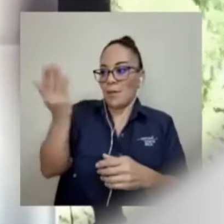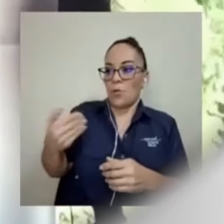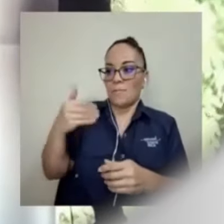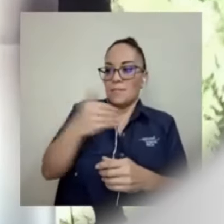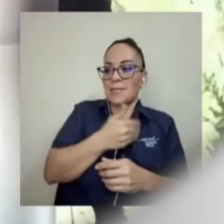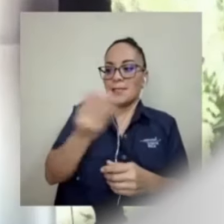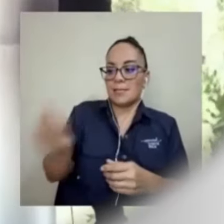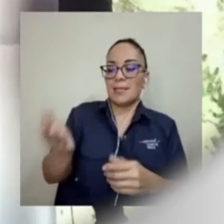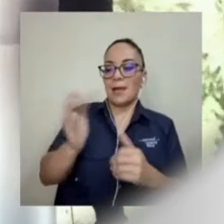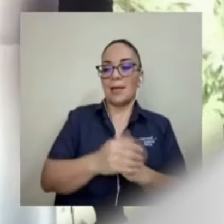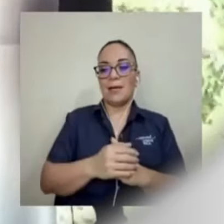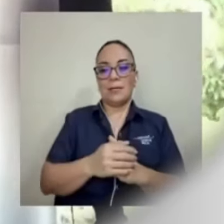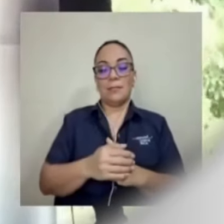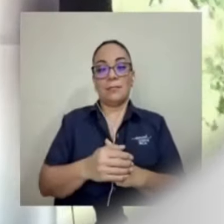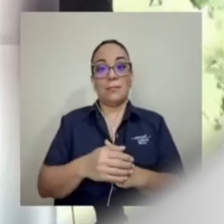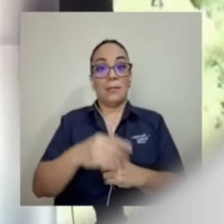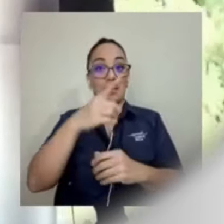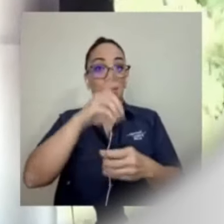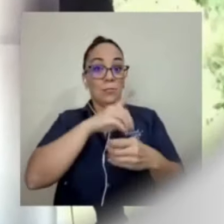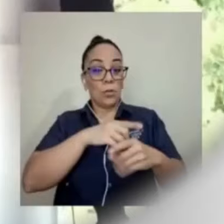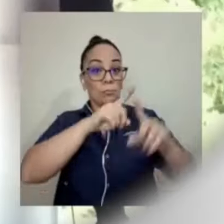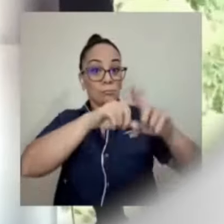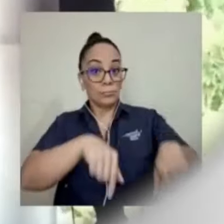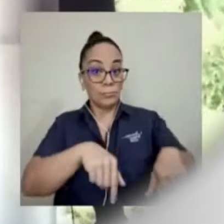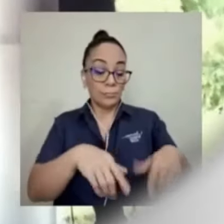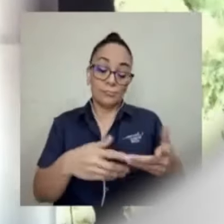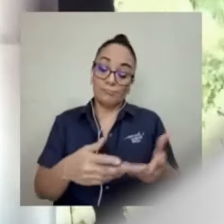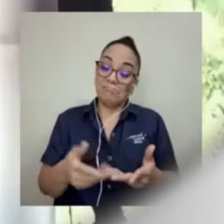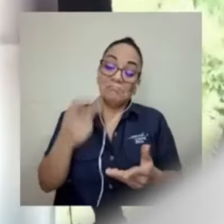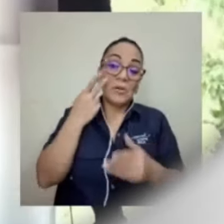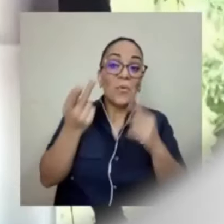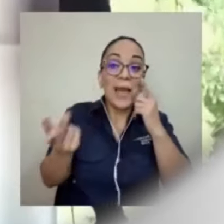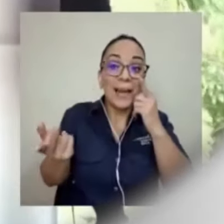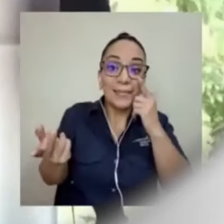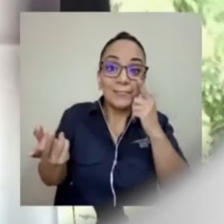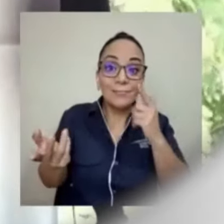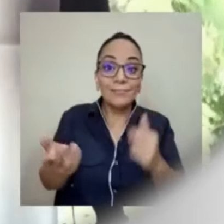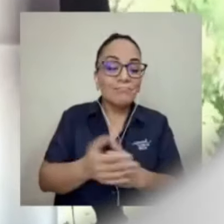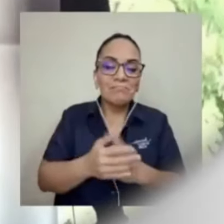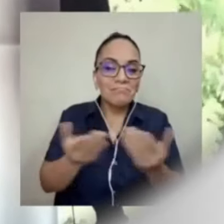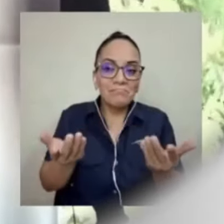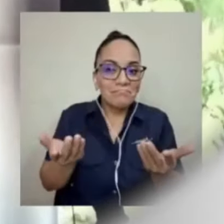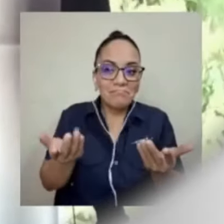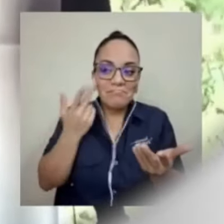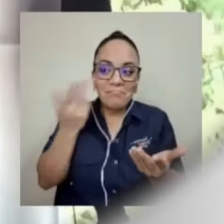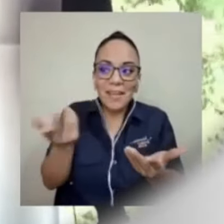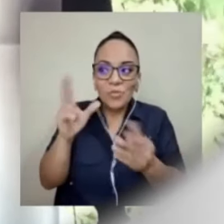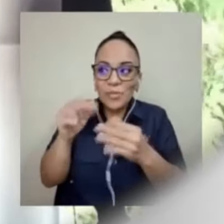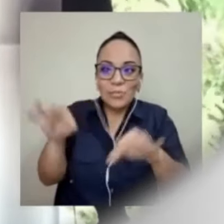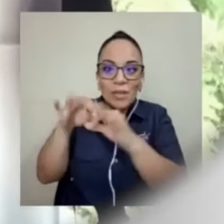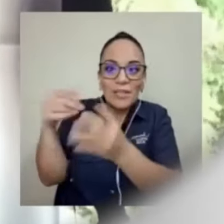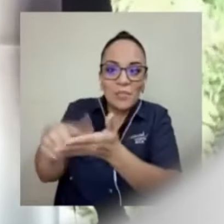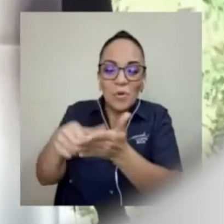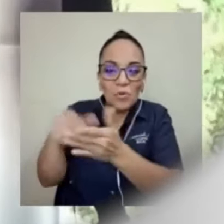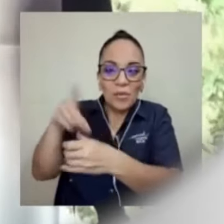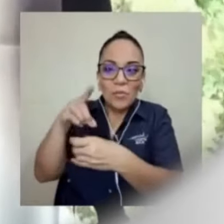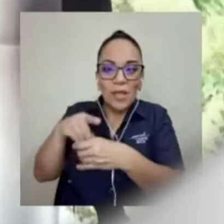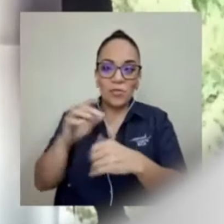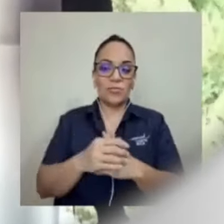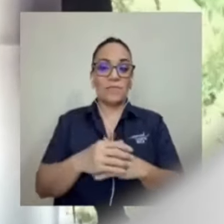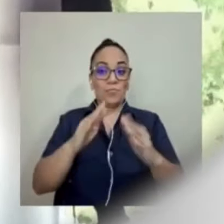la podrán censurar Pero eso demuestra lo irrelevante del voto Porque además el pueblo de Costa Rica se